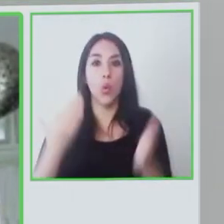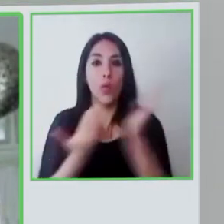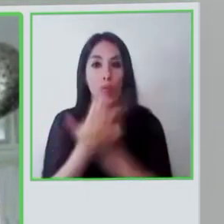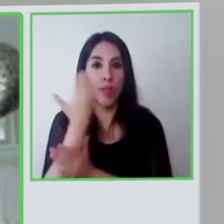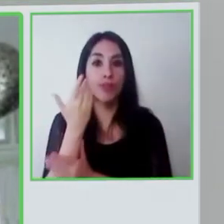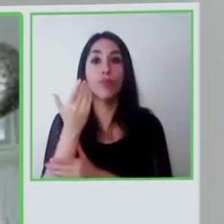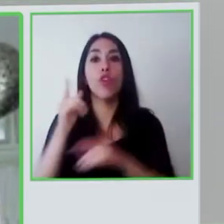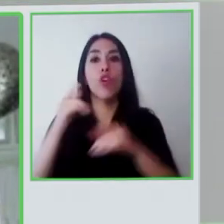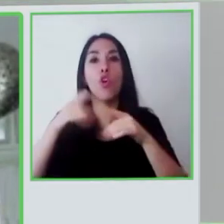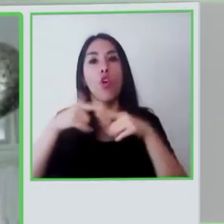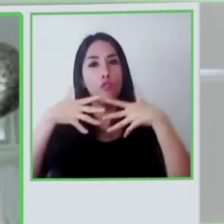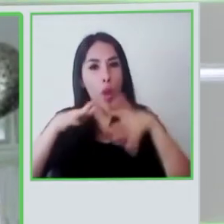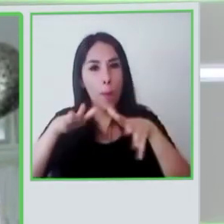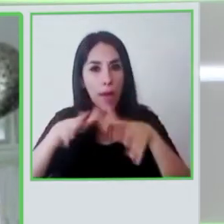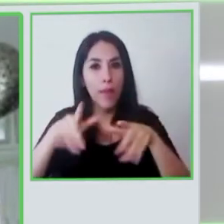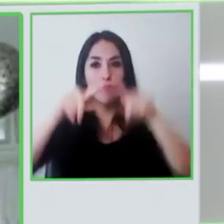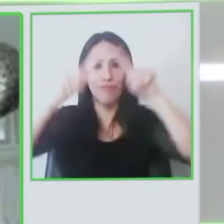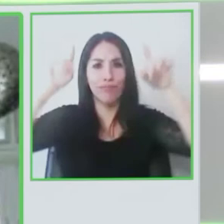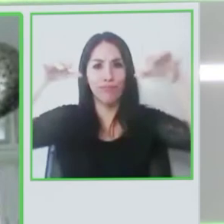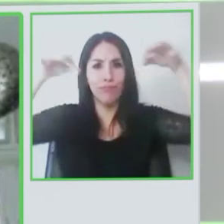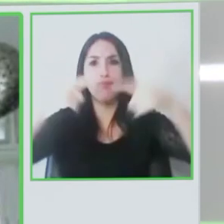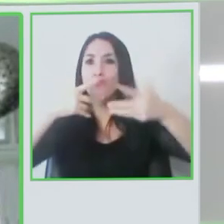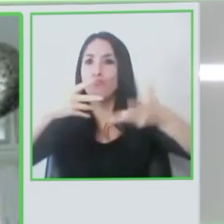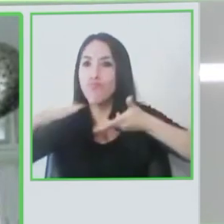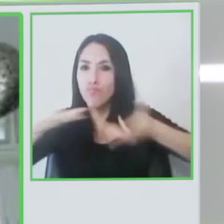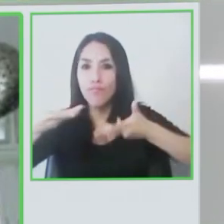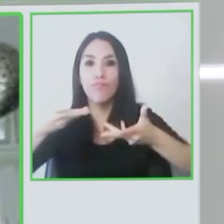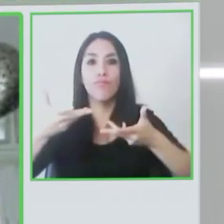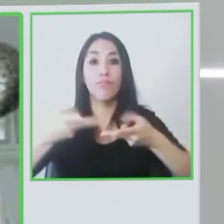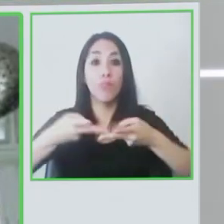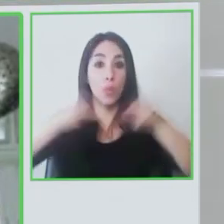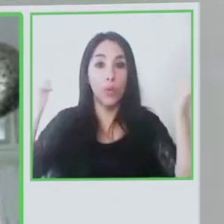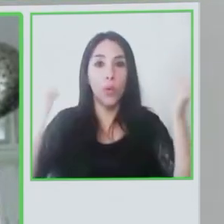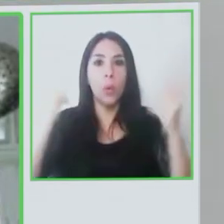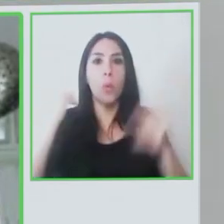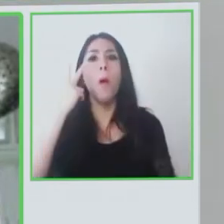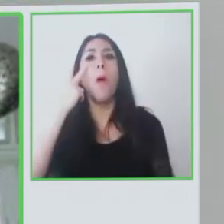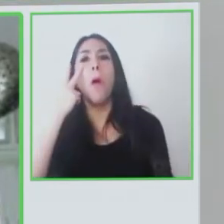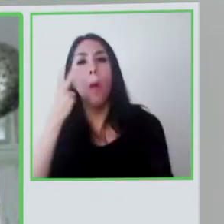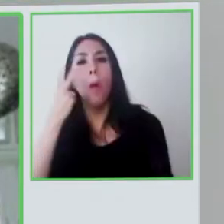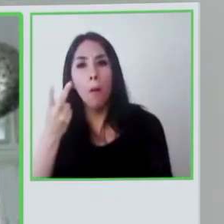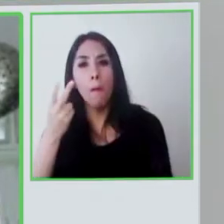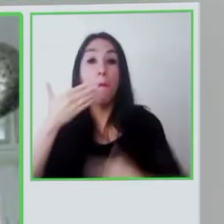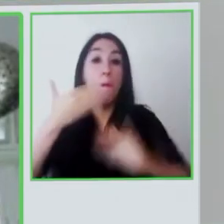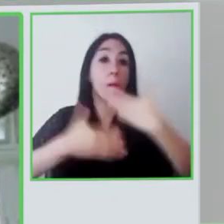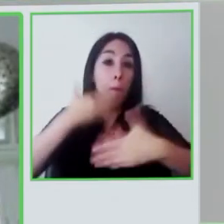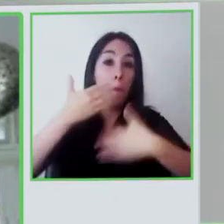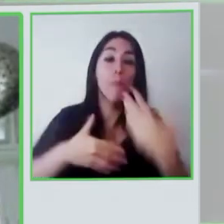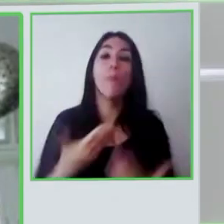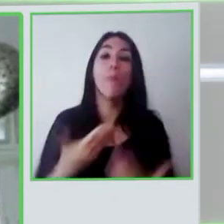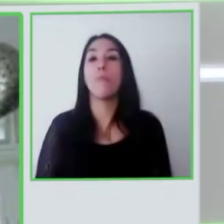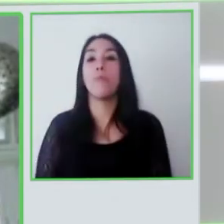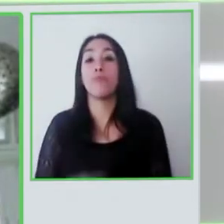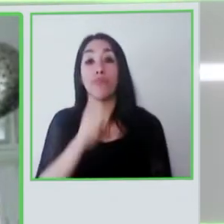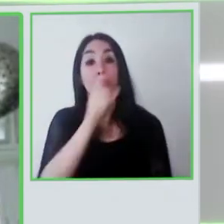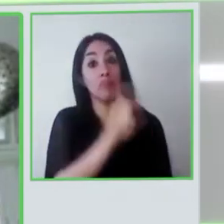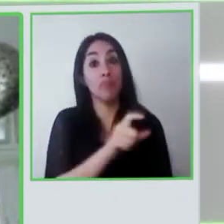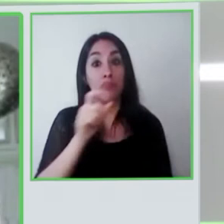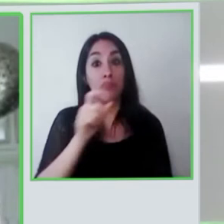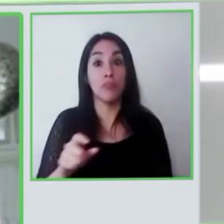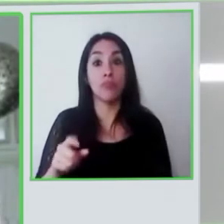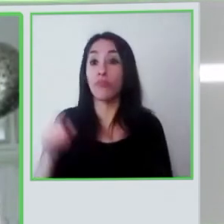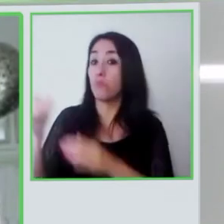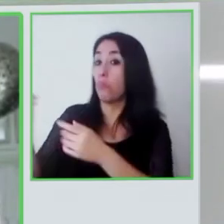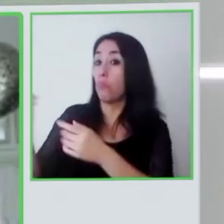sirve para probar cómo vamos y lo que estamos escuchando de nuestros miembros es que los